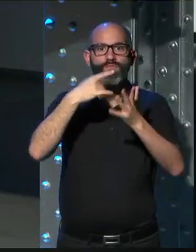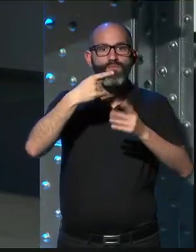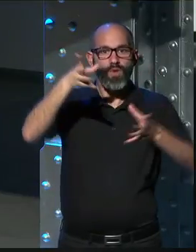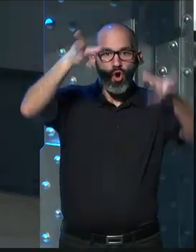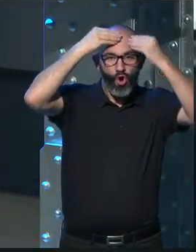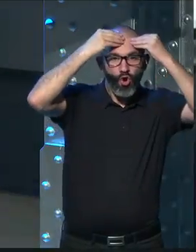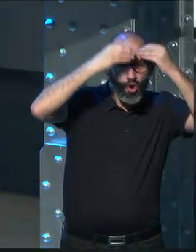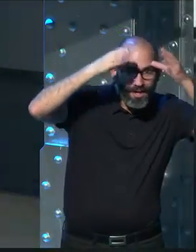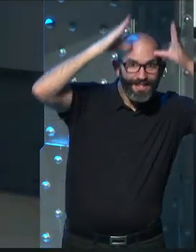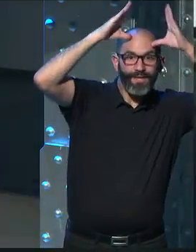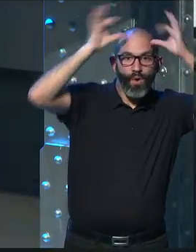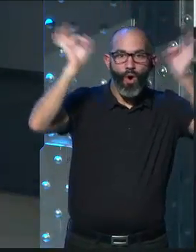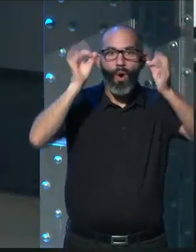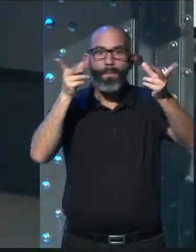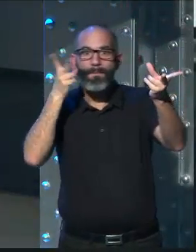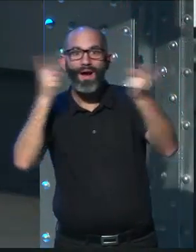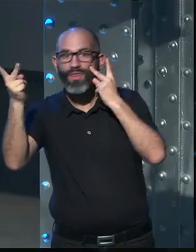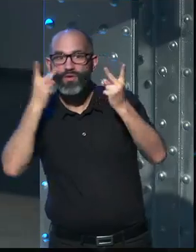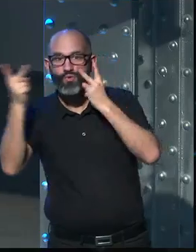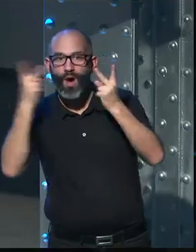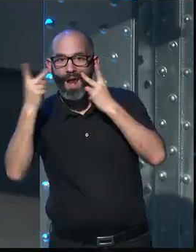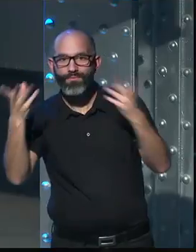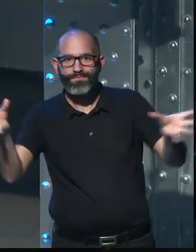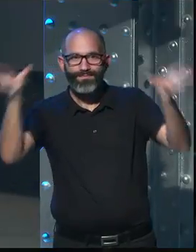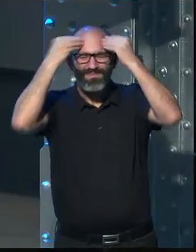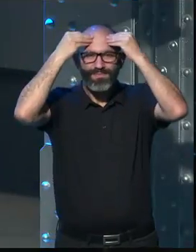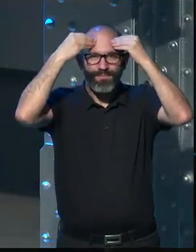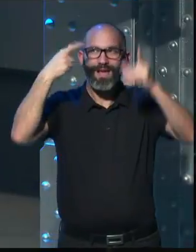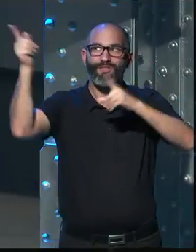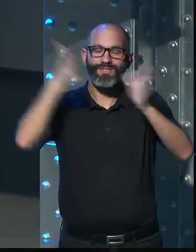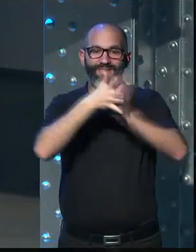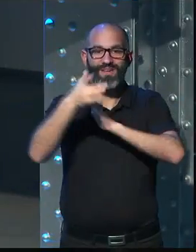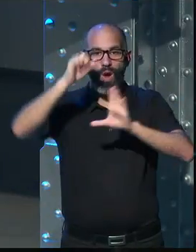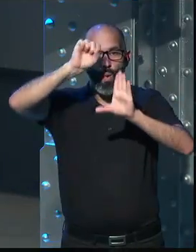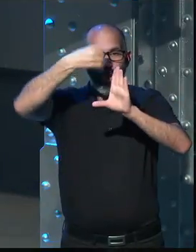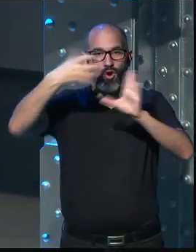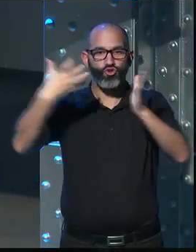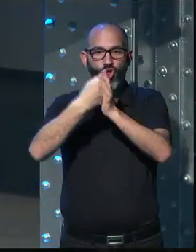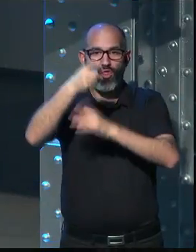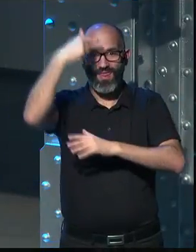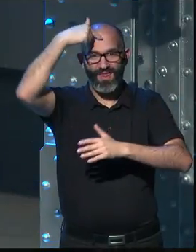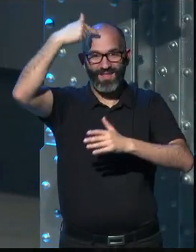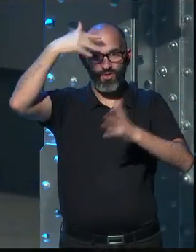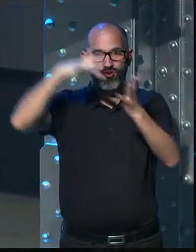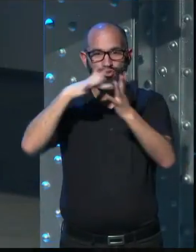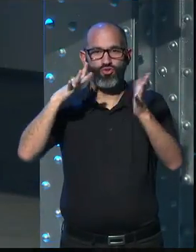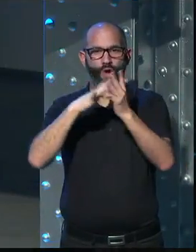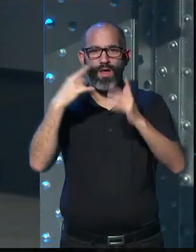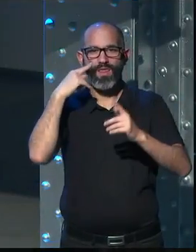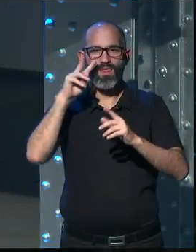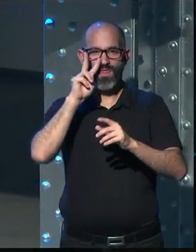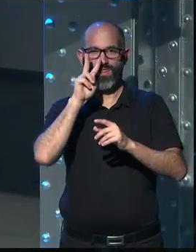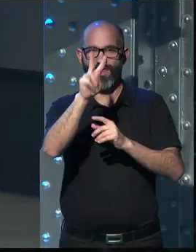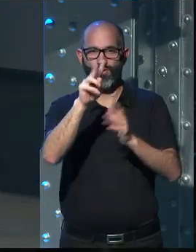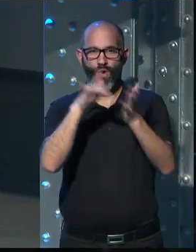cognitivos. Y vamos a experimentar uno de ellos. Este es un hueco que tenemos todos prácticamente en el centro de nuestro campo visual.